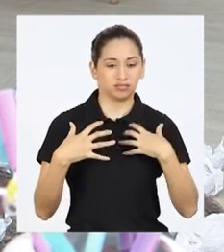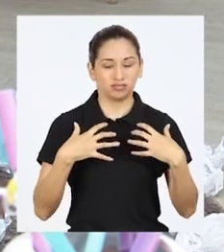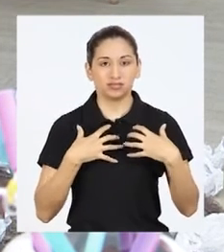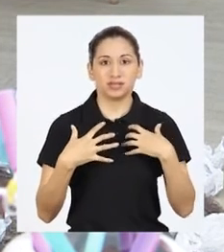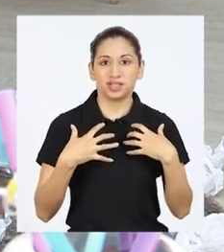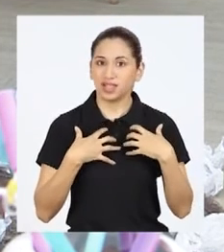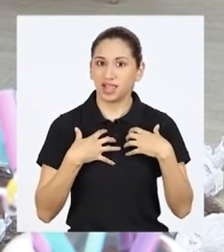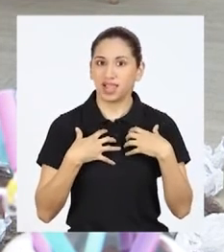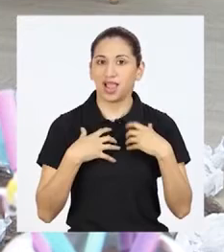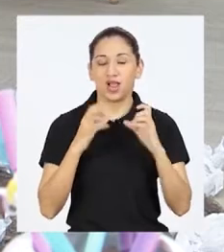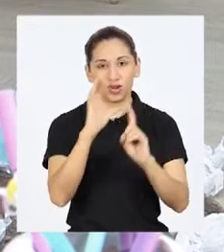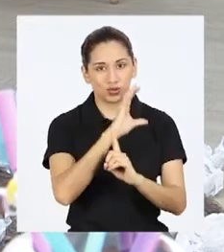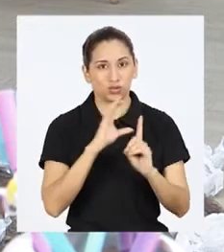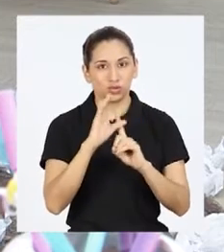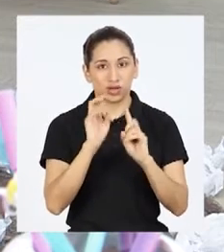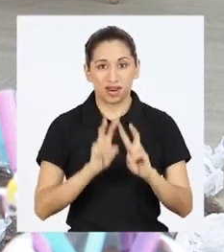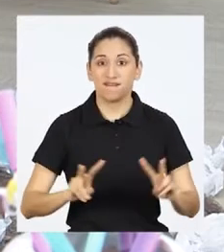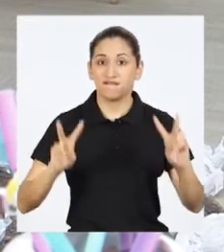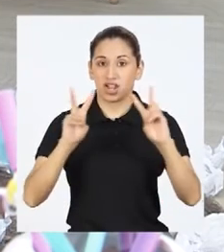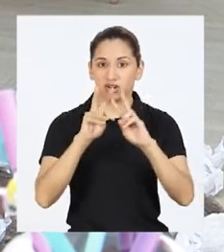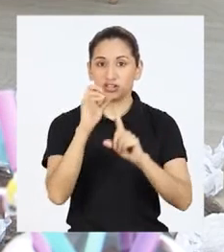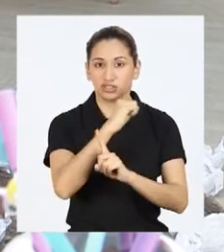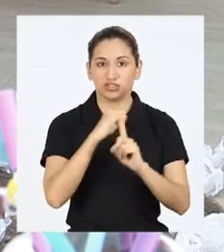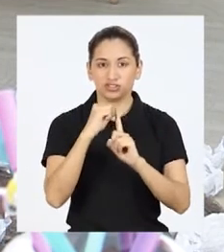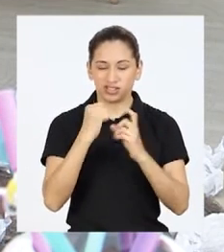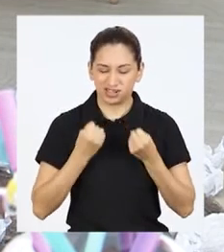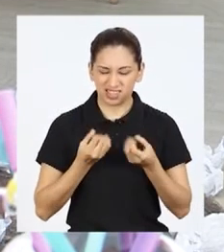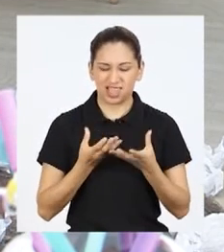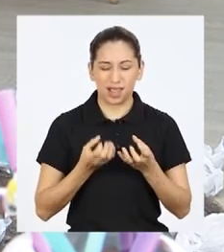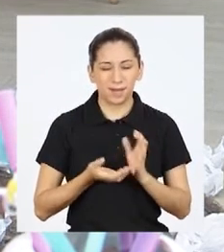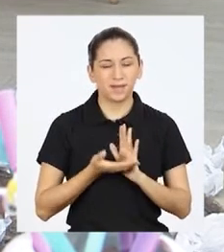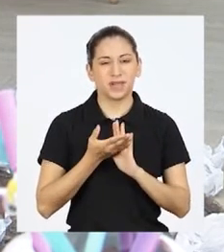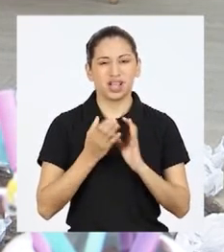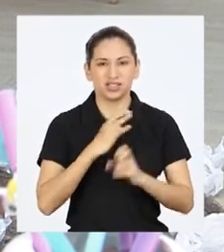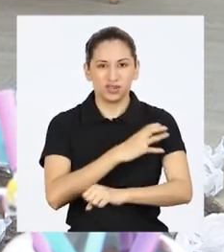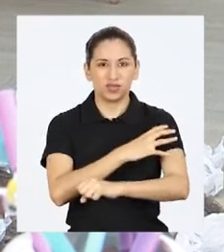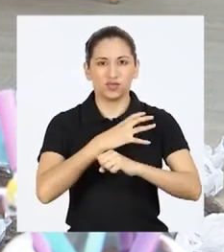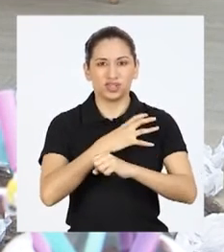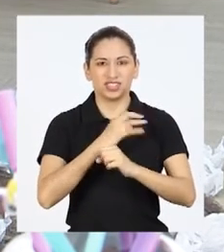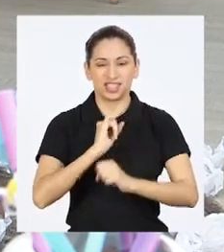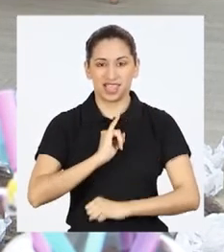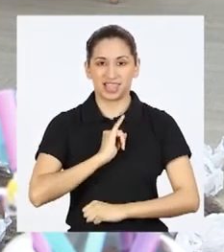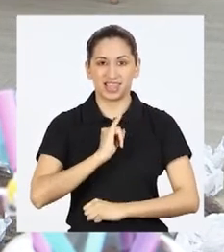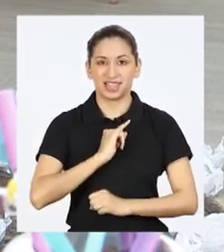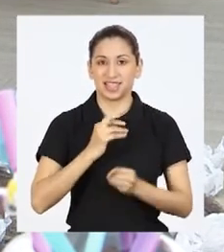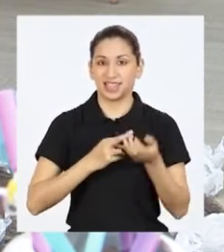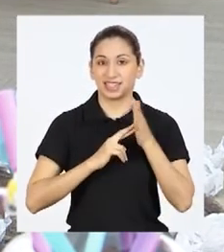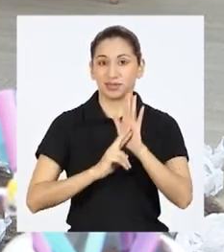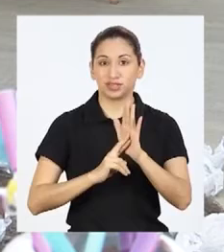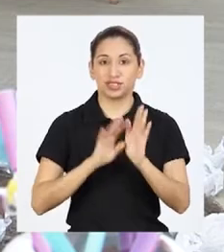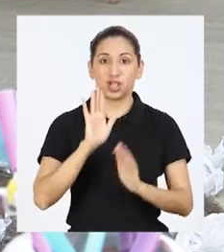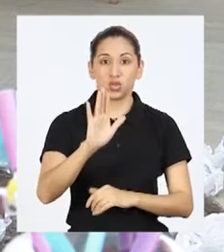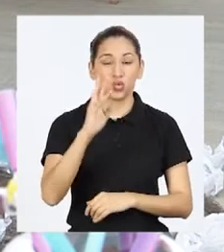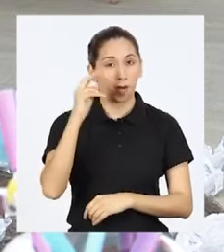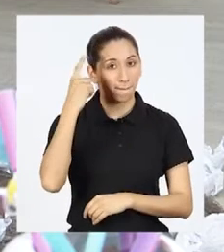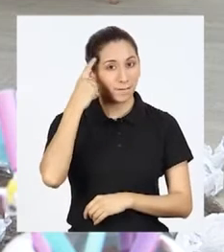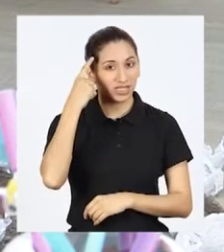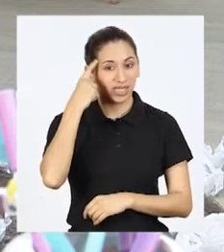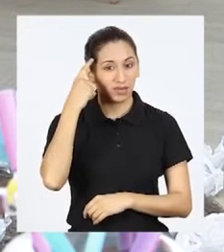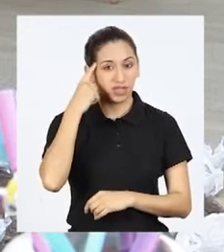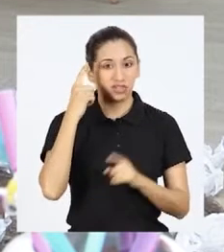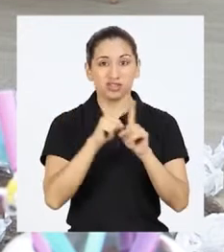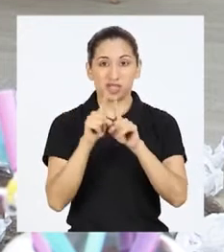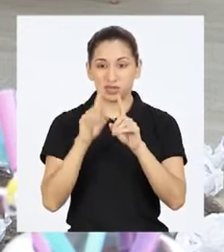cultural con valores sociales que fortalezcan la identidad, que representen tus pensamientos y